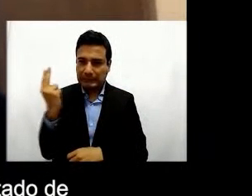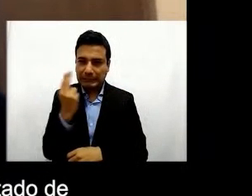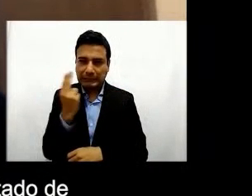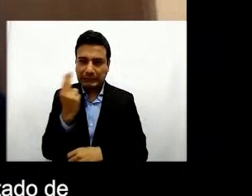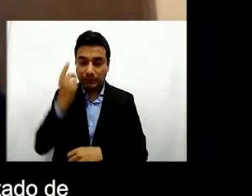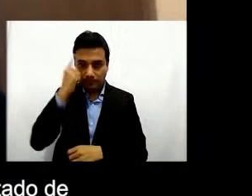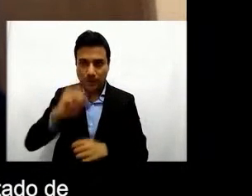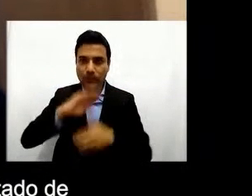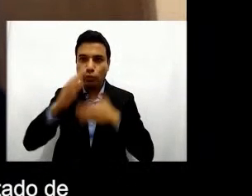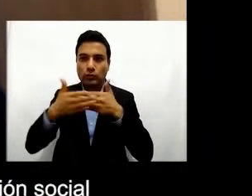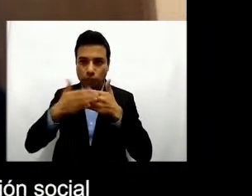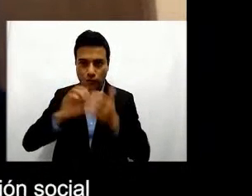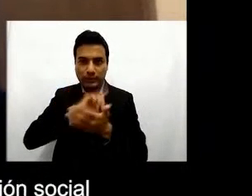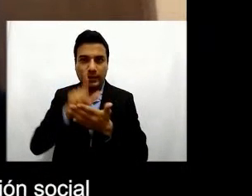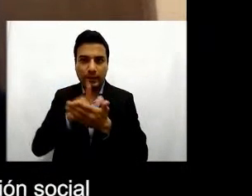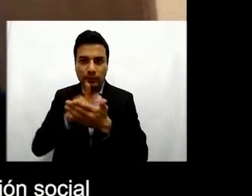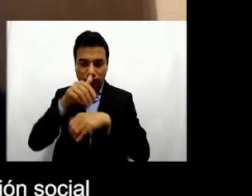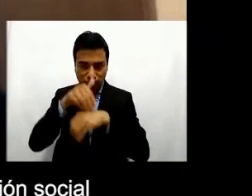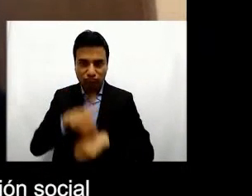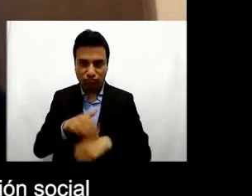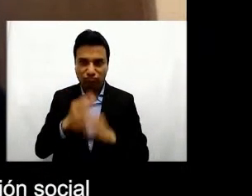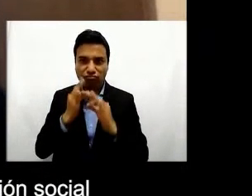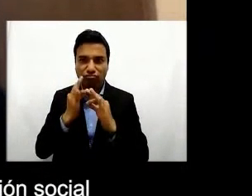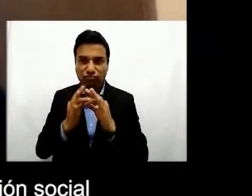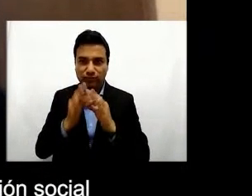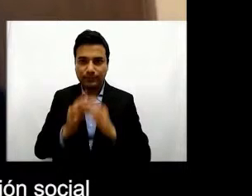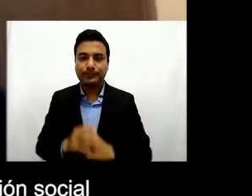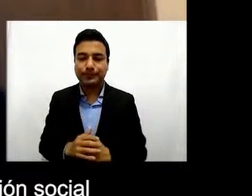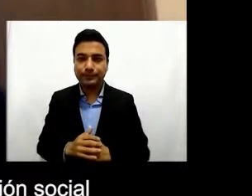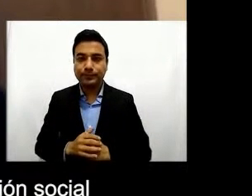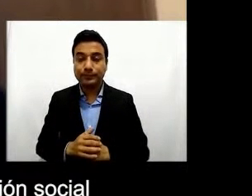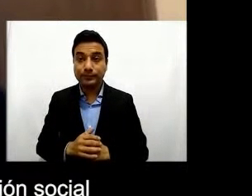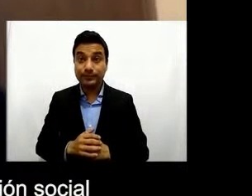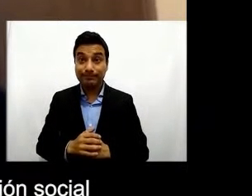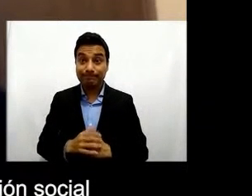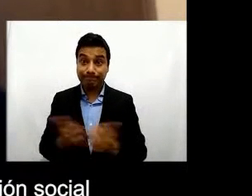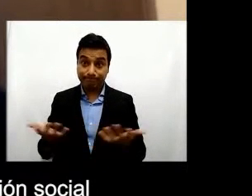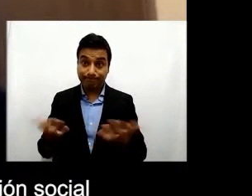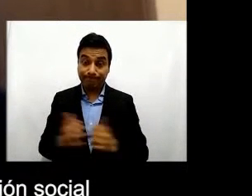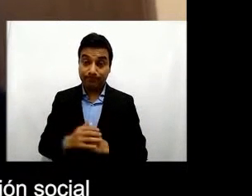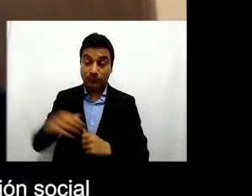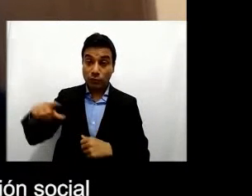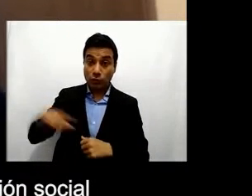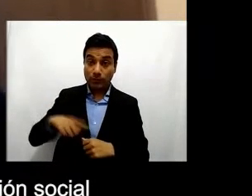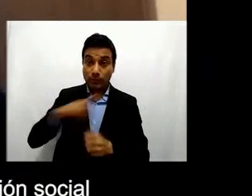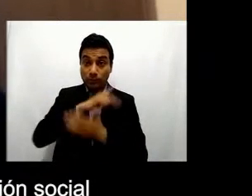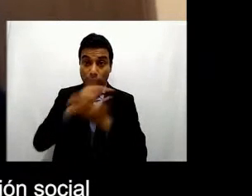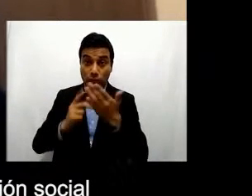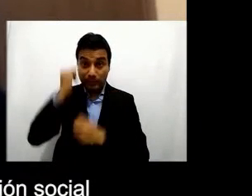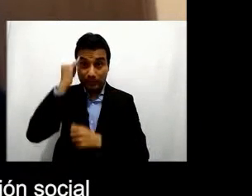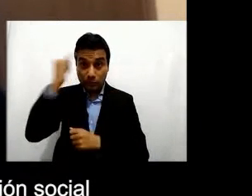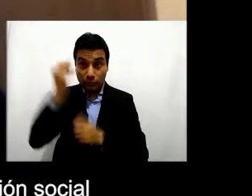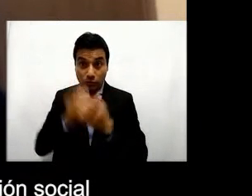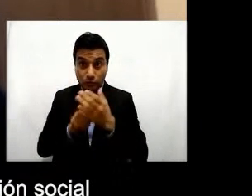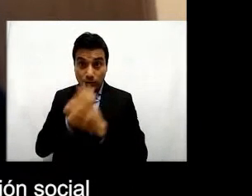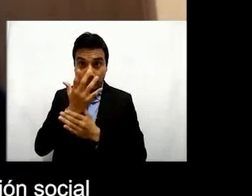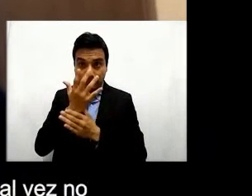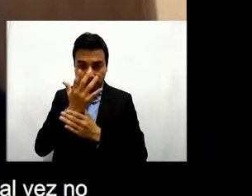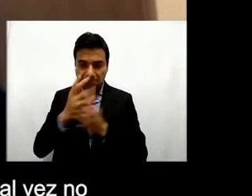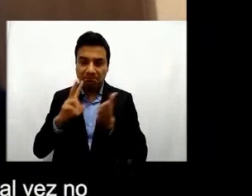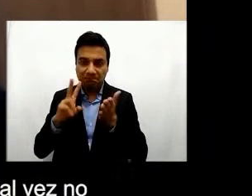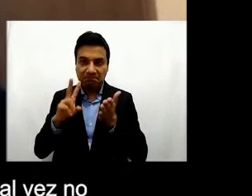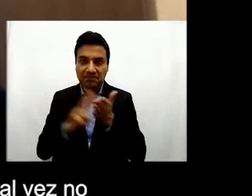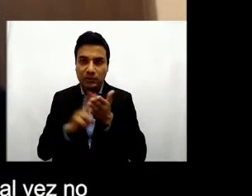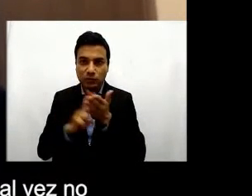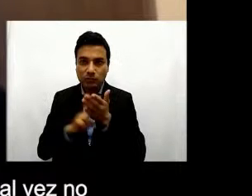estado de derecho. Y en ese sentido, este tipo de programas de innovación social creo que lo que vienen a aportar es